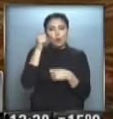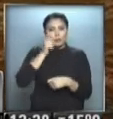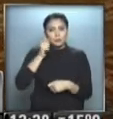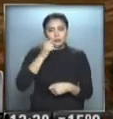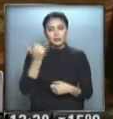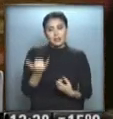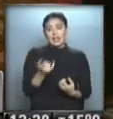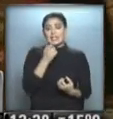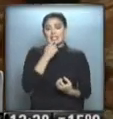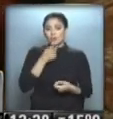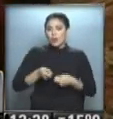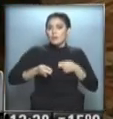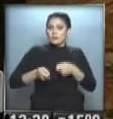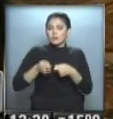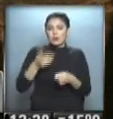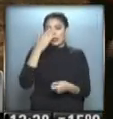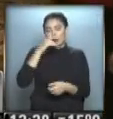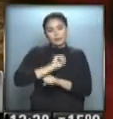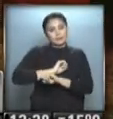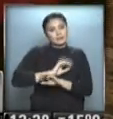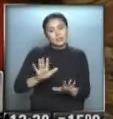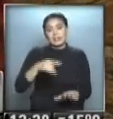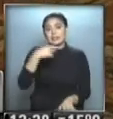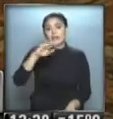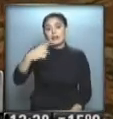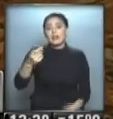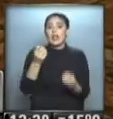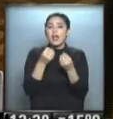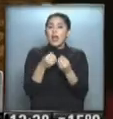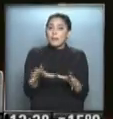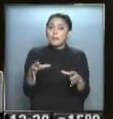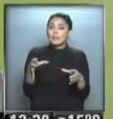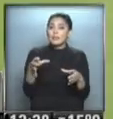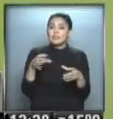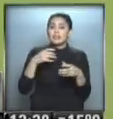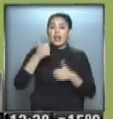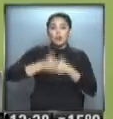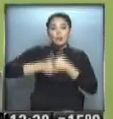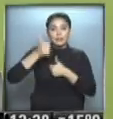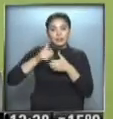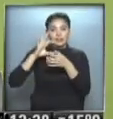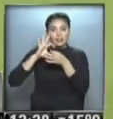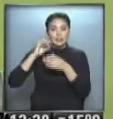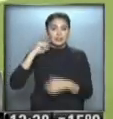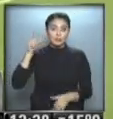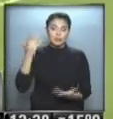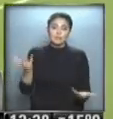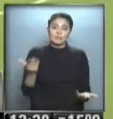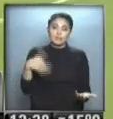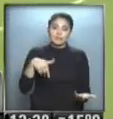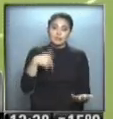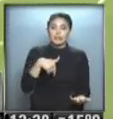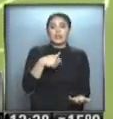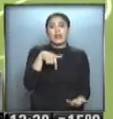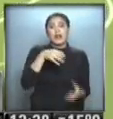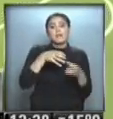muscular, si uno la exige, termina en desgarro y la semana que viene empieza la Liga Española. No están muy contentos en el equipo